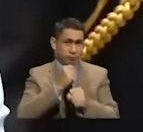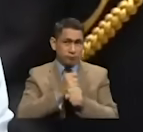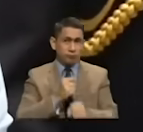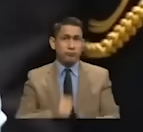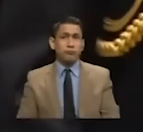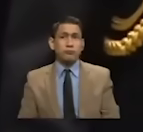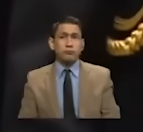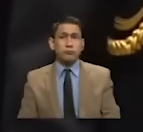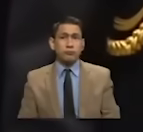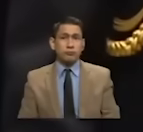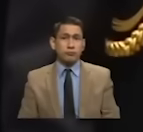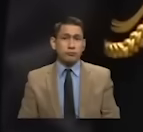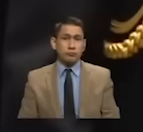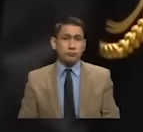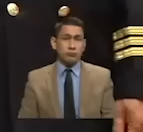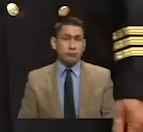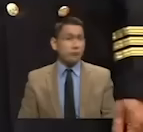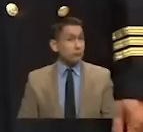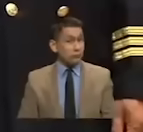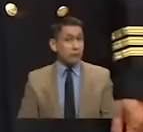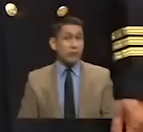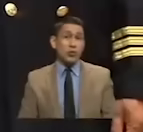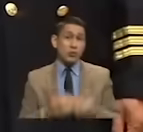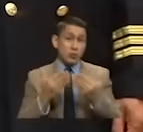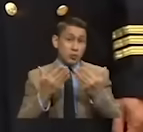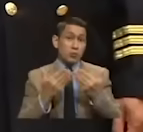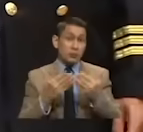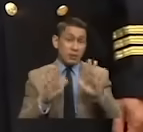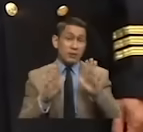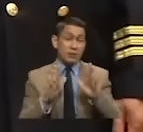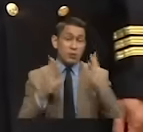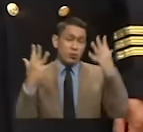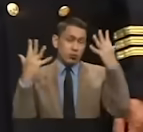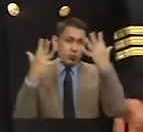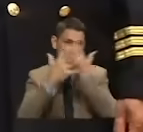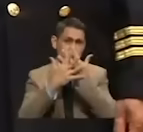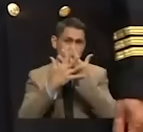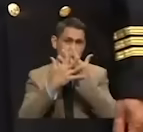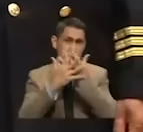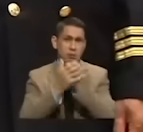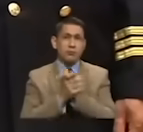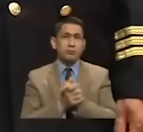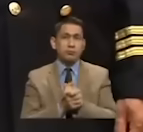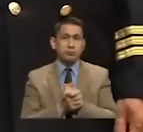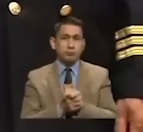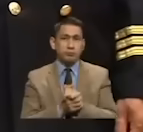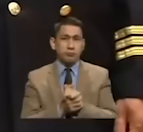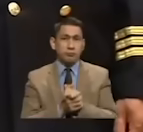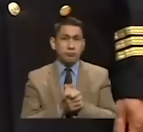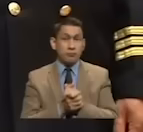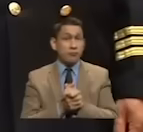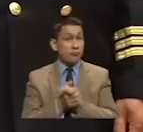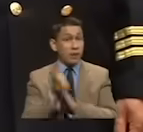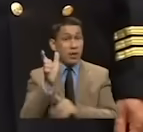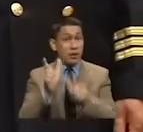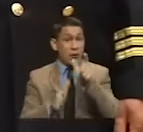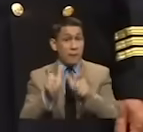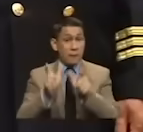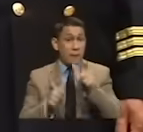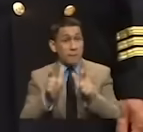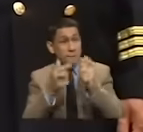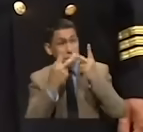estados. Se mal informó sobre su alcance y esto generó falsas expectativas en la población.